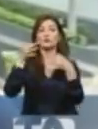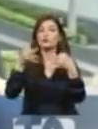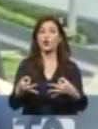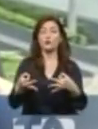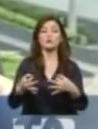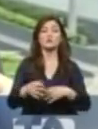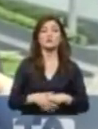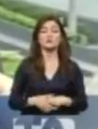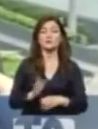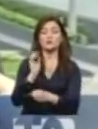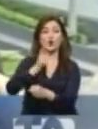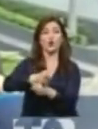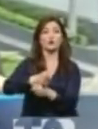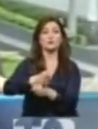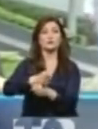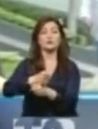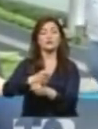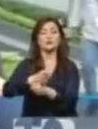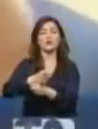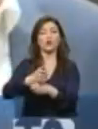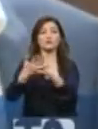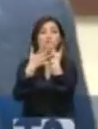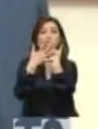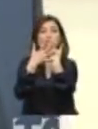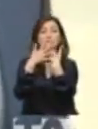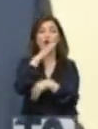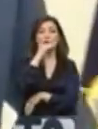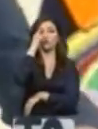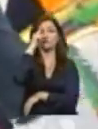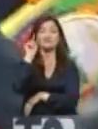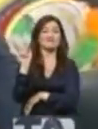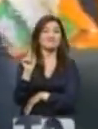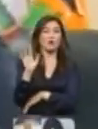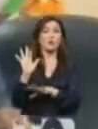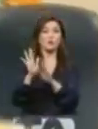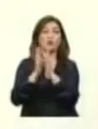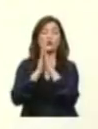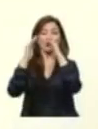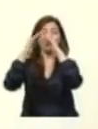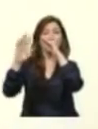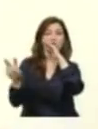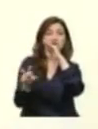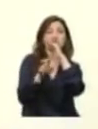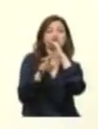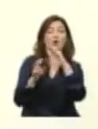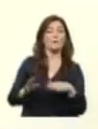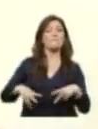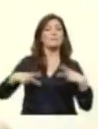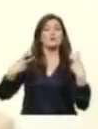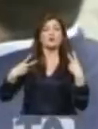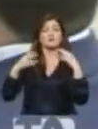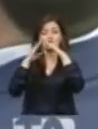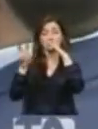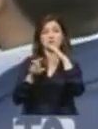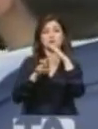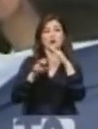medidas, podría ordenársele ahí sí la prisión preventiva. Correa ha hecho público que no descarta pedir asilo en Bélgica, donde actualmente reside.